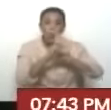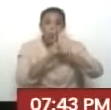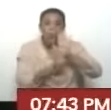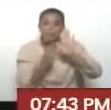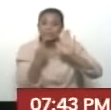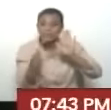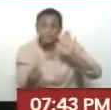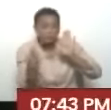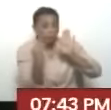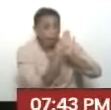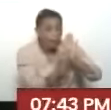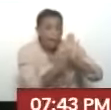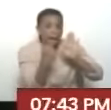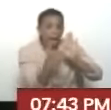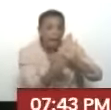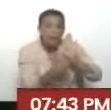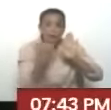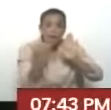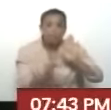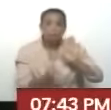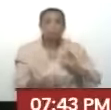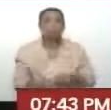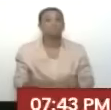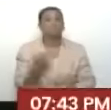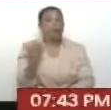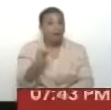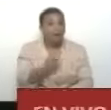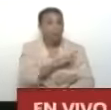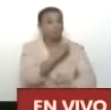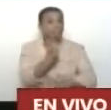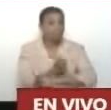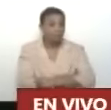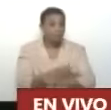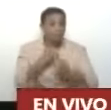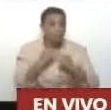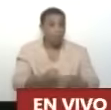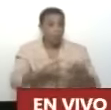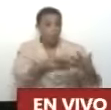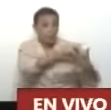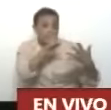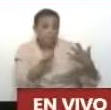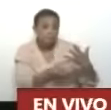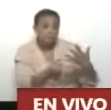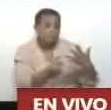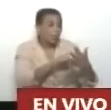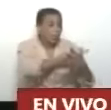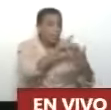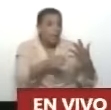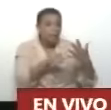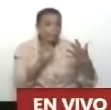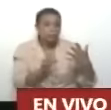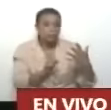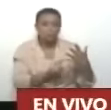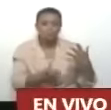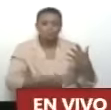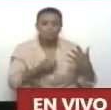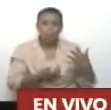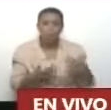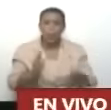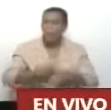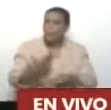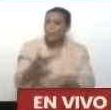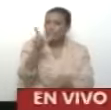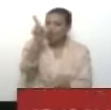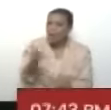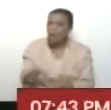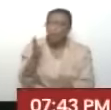constitucionalmente constituido. Tremendo poder electoral, un tremendo sistema electoral. Pero, ¿por qué tenemos a María Alexandra